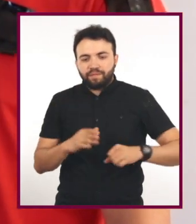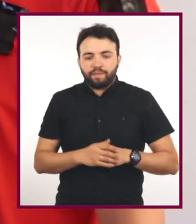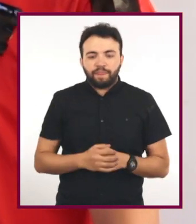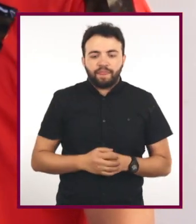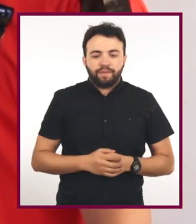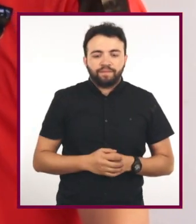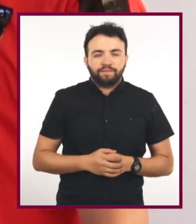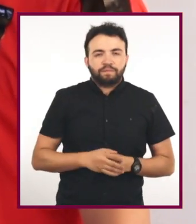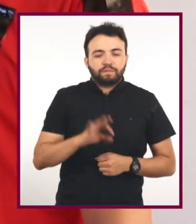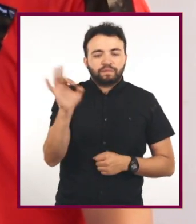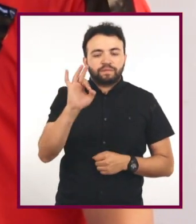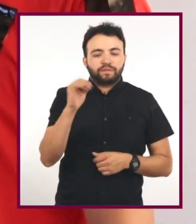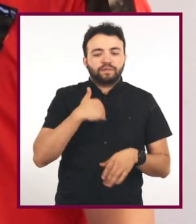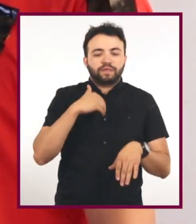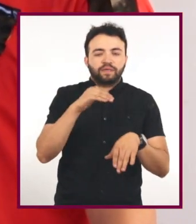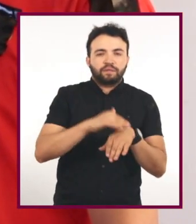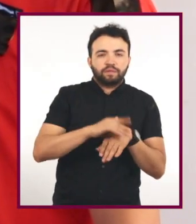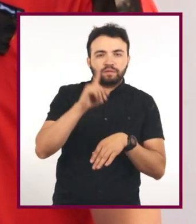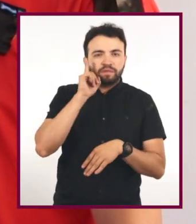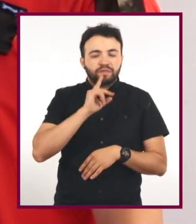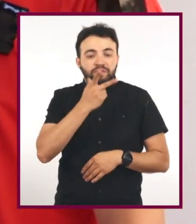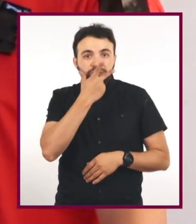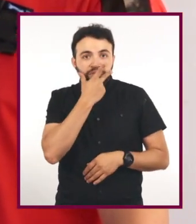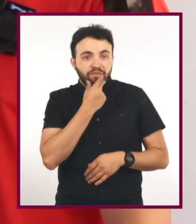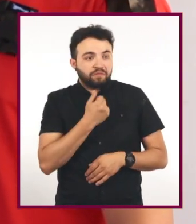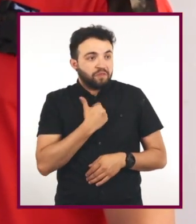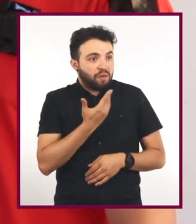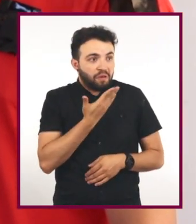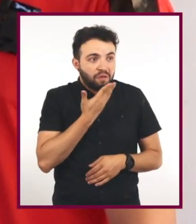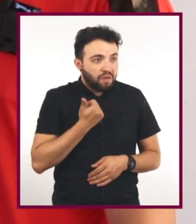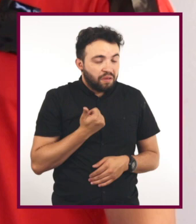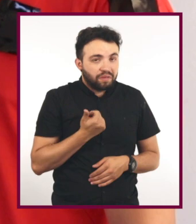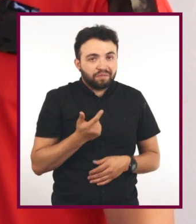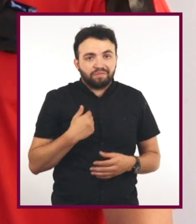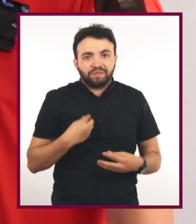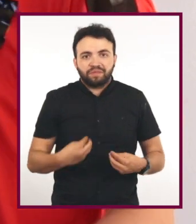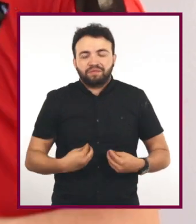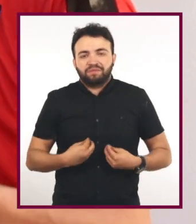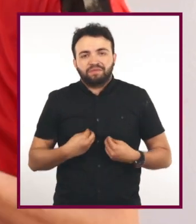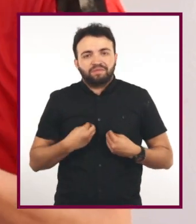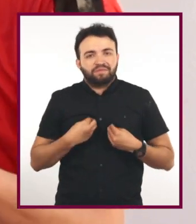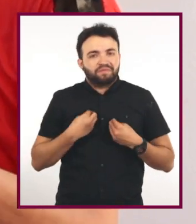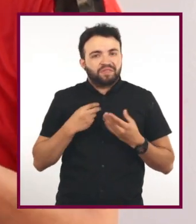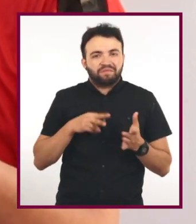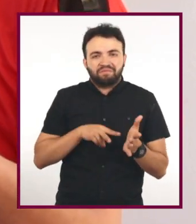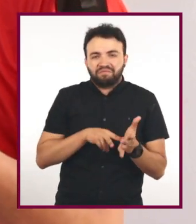Sin mis amigos y amigas, mi vida sería gris como en esas pelis viejitas.